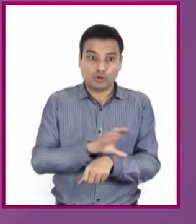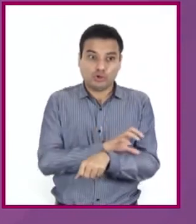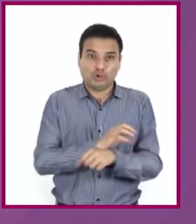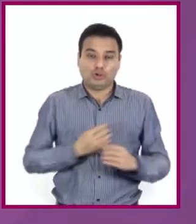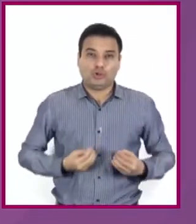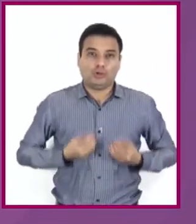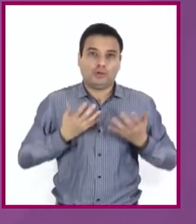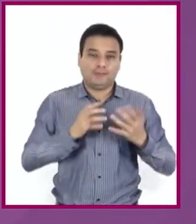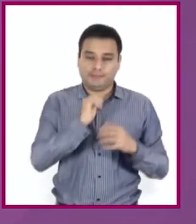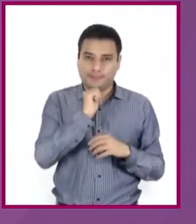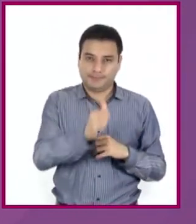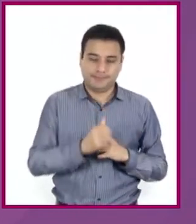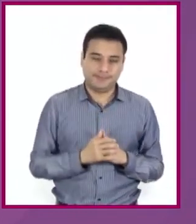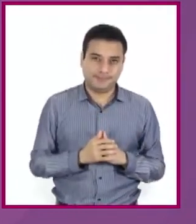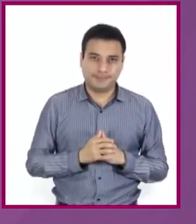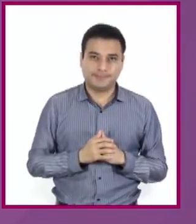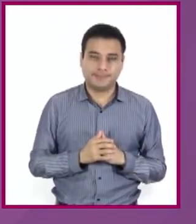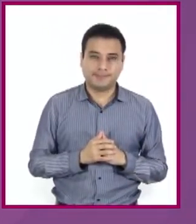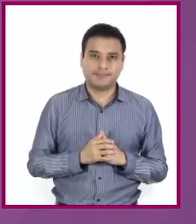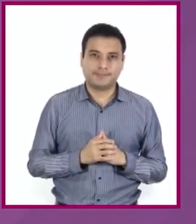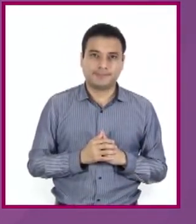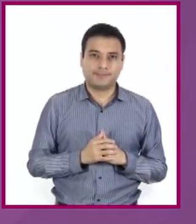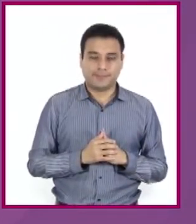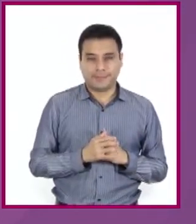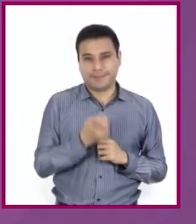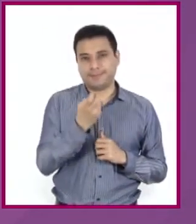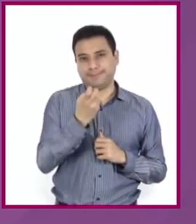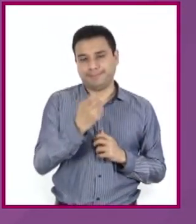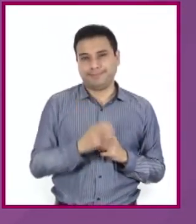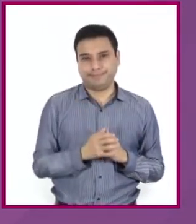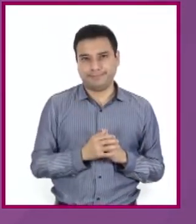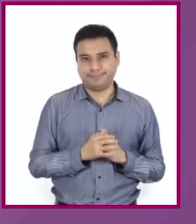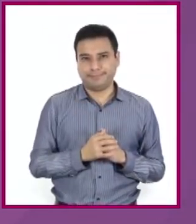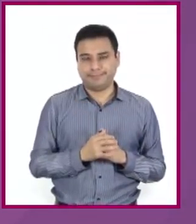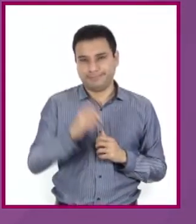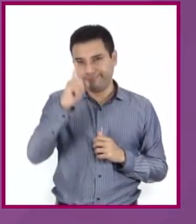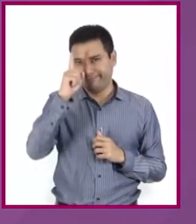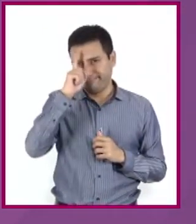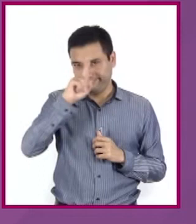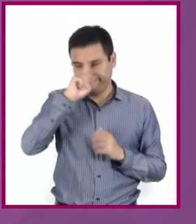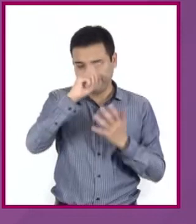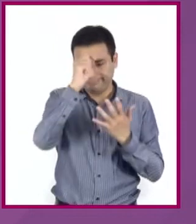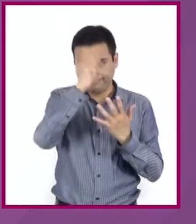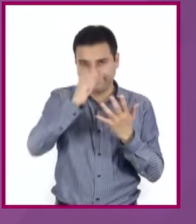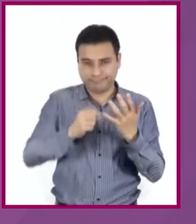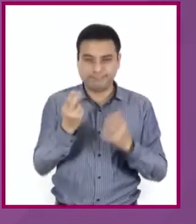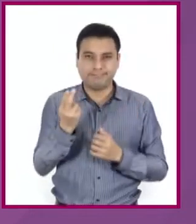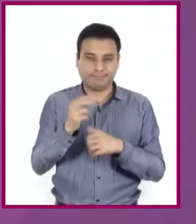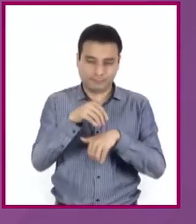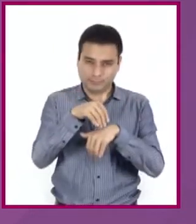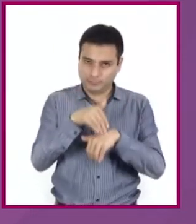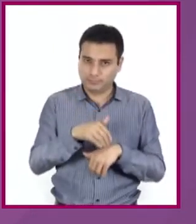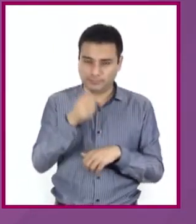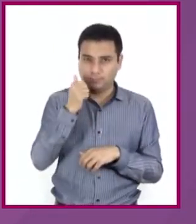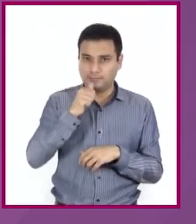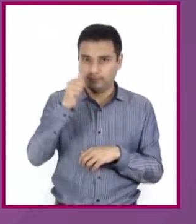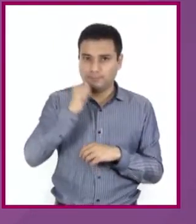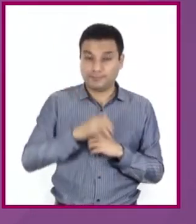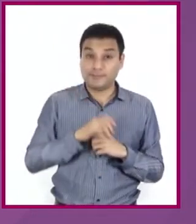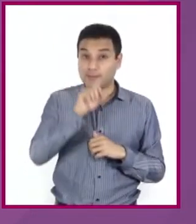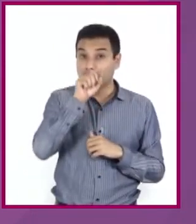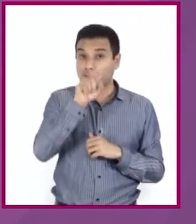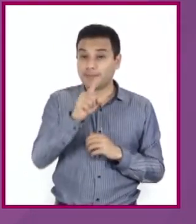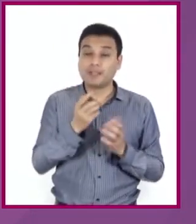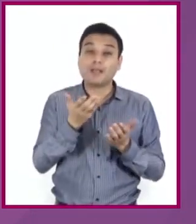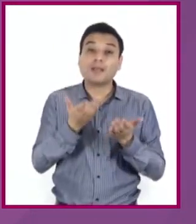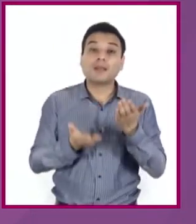a través del organismo. Entonces, todas estas implementos de protección se deben utilizar, y depende también del trabajo